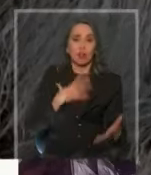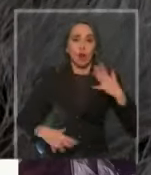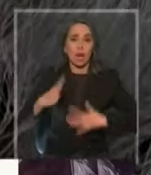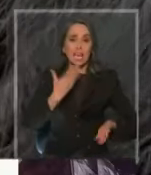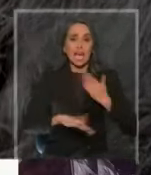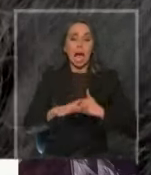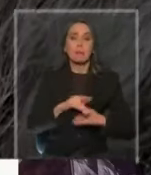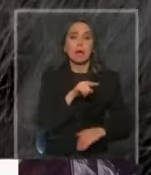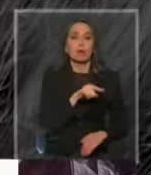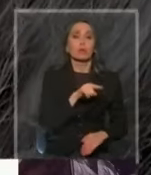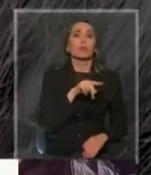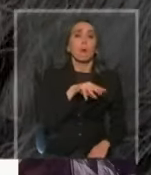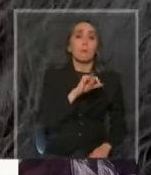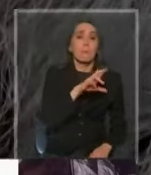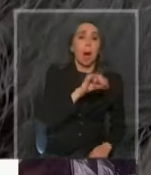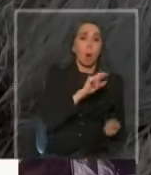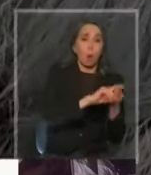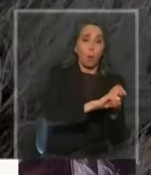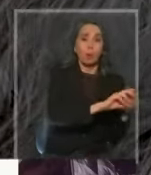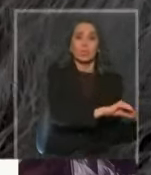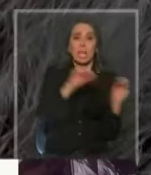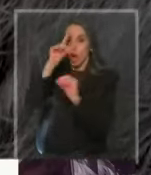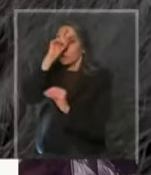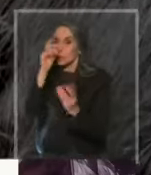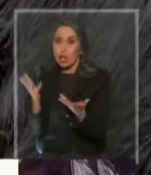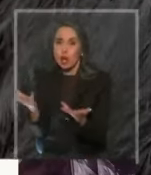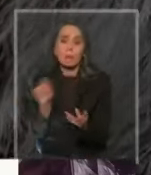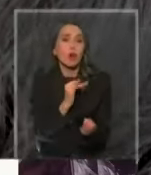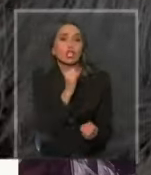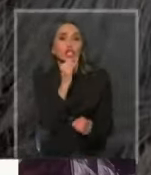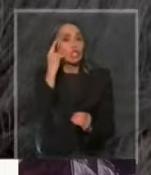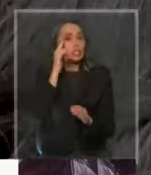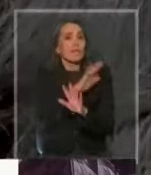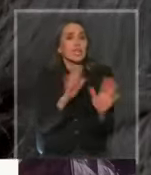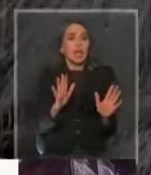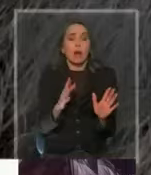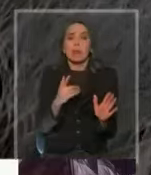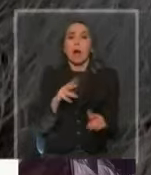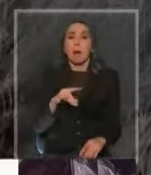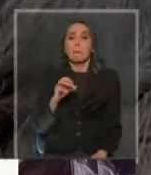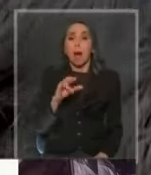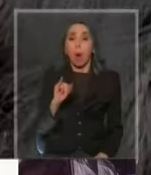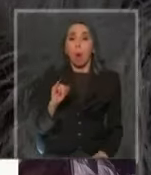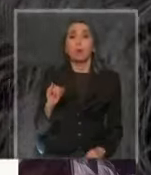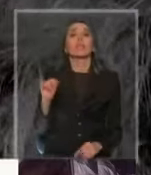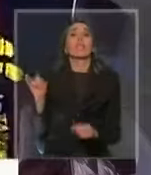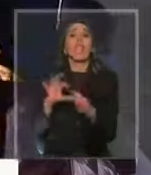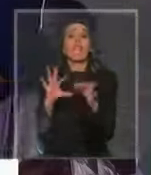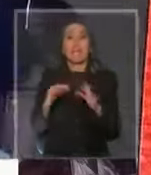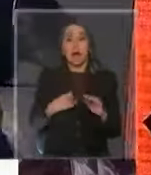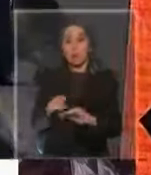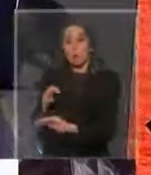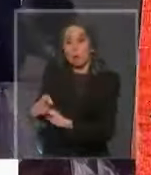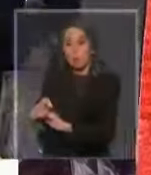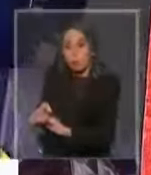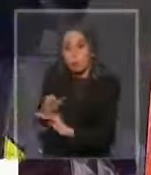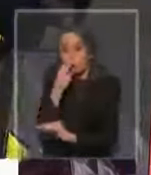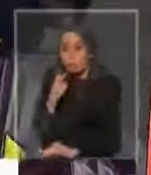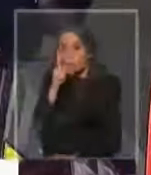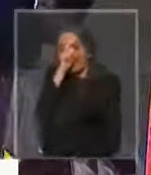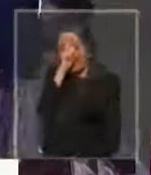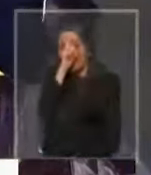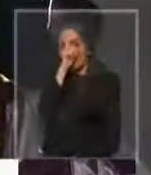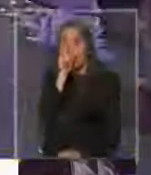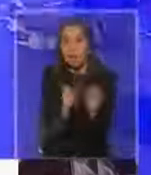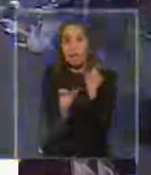el hospital, no sabemos nada, está en el hospital. Y digo, ¿pero cómo está? No sabemos nada. El Mauri estaba grave cuando yo llegué. Los